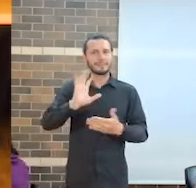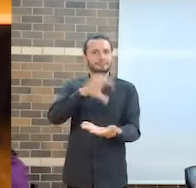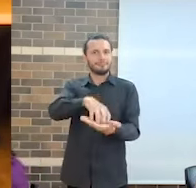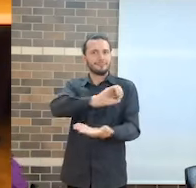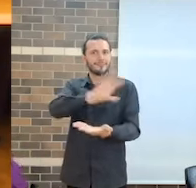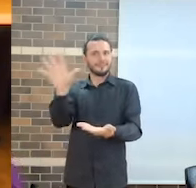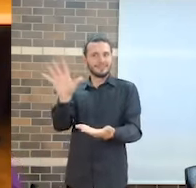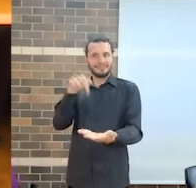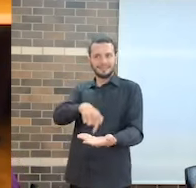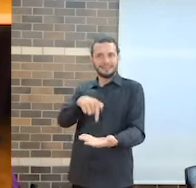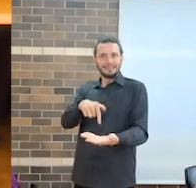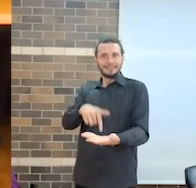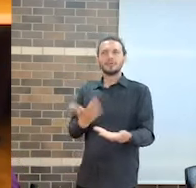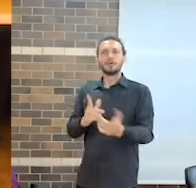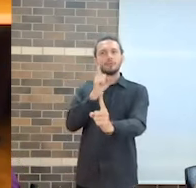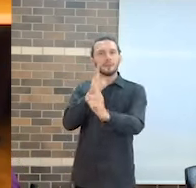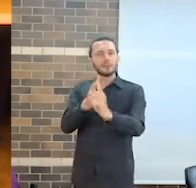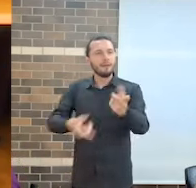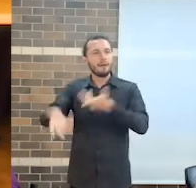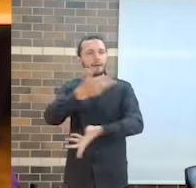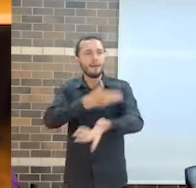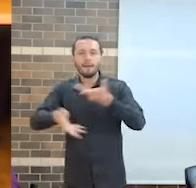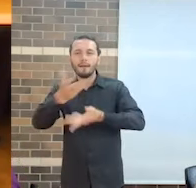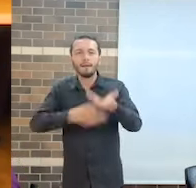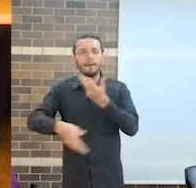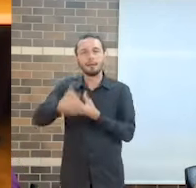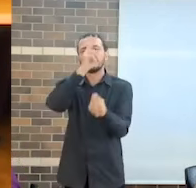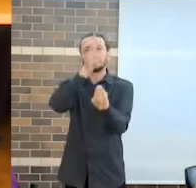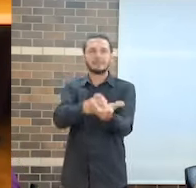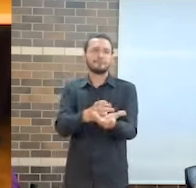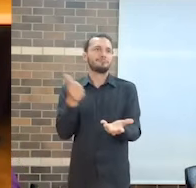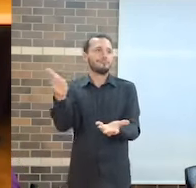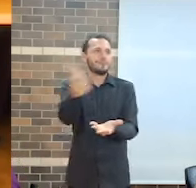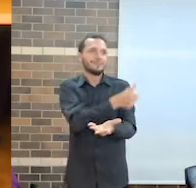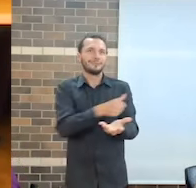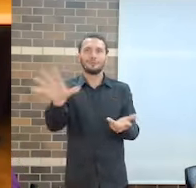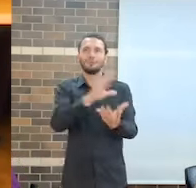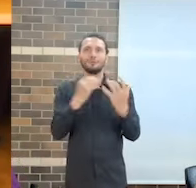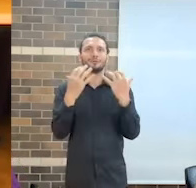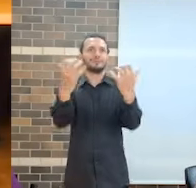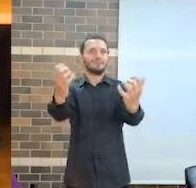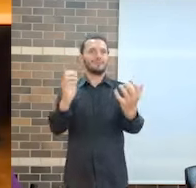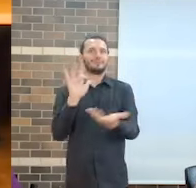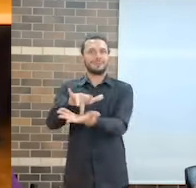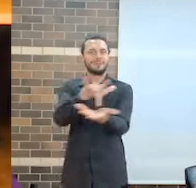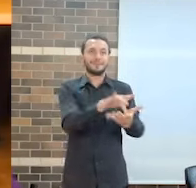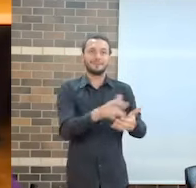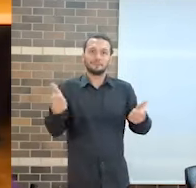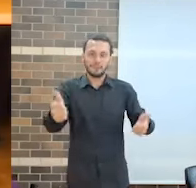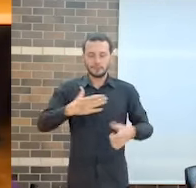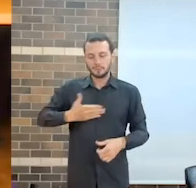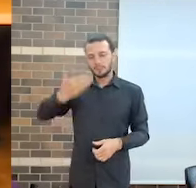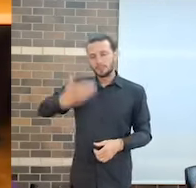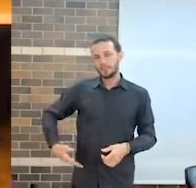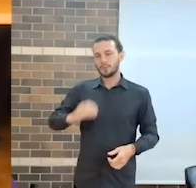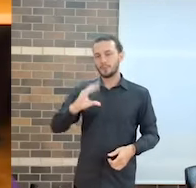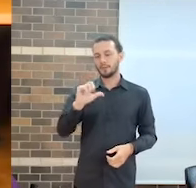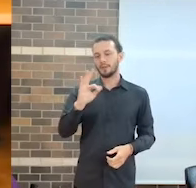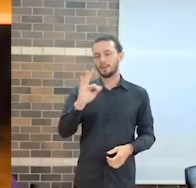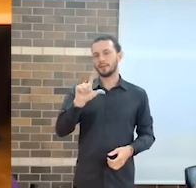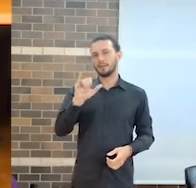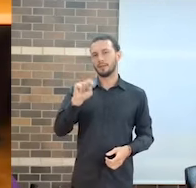encuentro para hablar de diversidades. Qué rico contar con un público como ustedes. Yo soy Catalina Aristizábal, soy licenciada en Educación